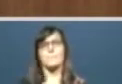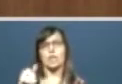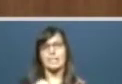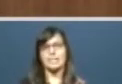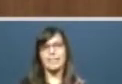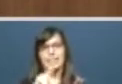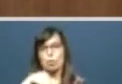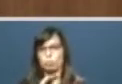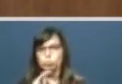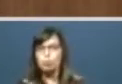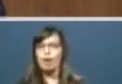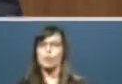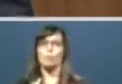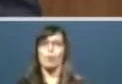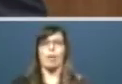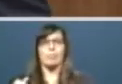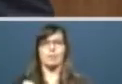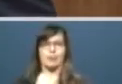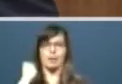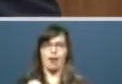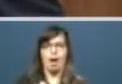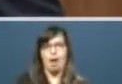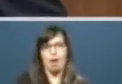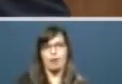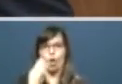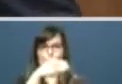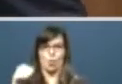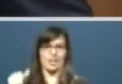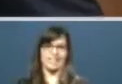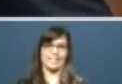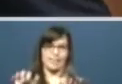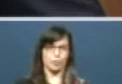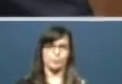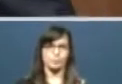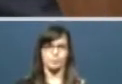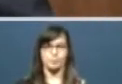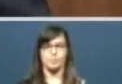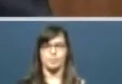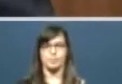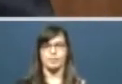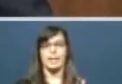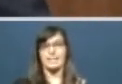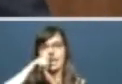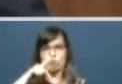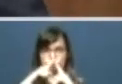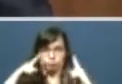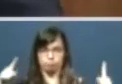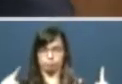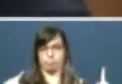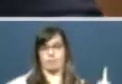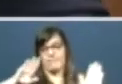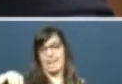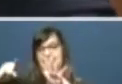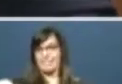3.000 jóvenes a la actividad agraria en castilla y león' a lo largo del segundo semestre de este año tenemos el reto de avanzar